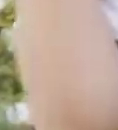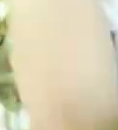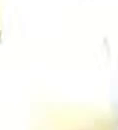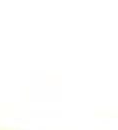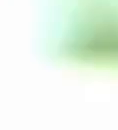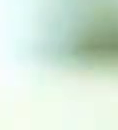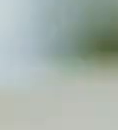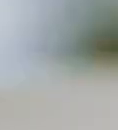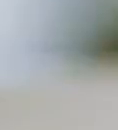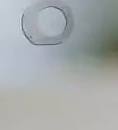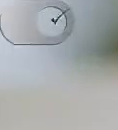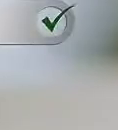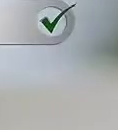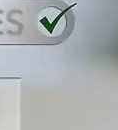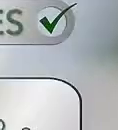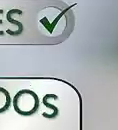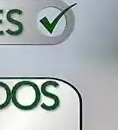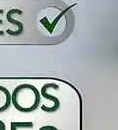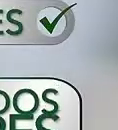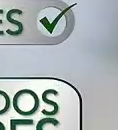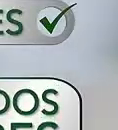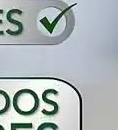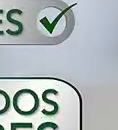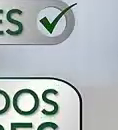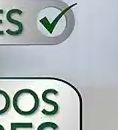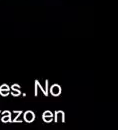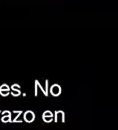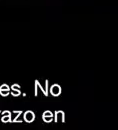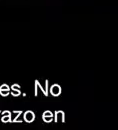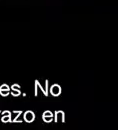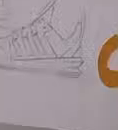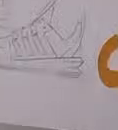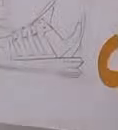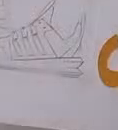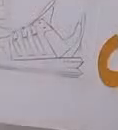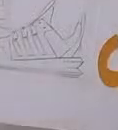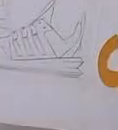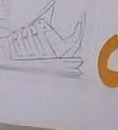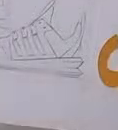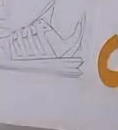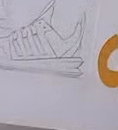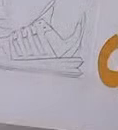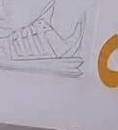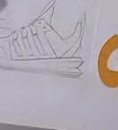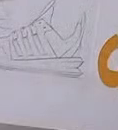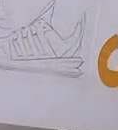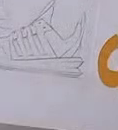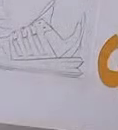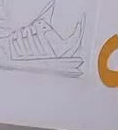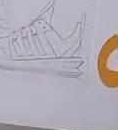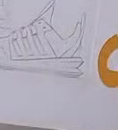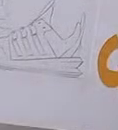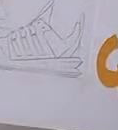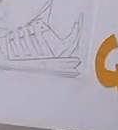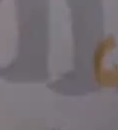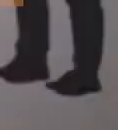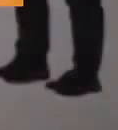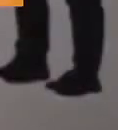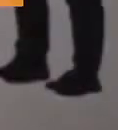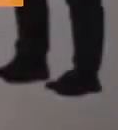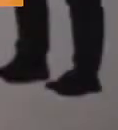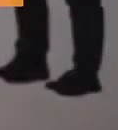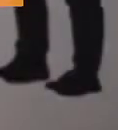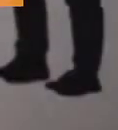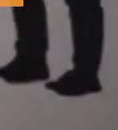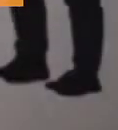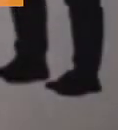de un dolor con X-Ray Dol. Uno para todos los dolores. Siempre hay uno en un millón que vive el futuro ahora, mientras